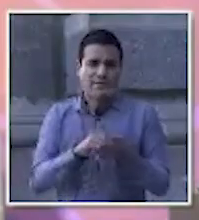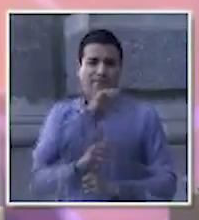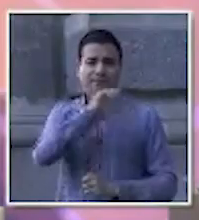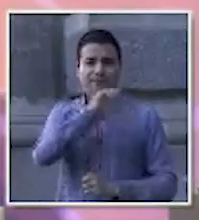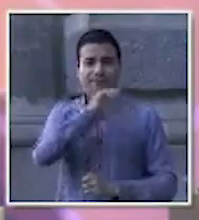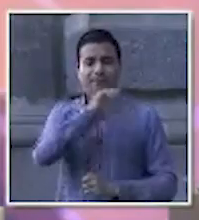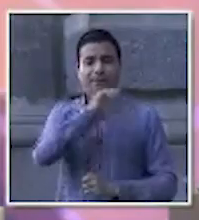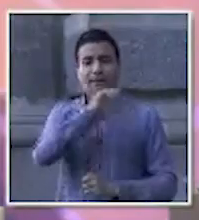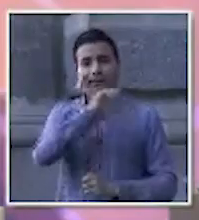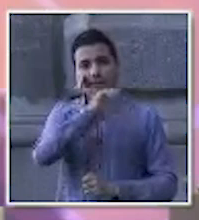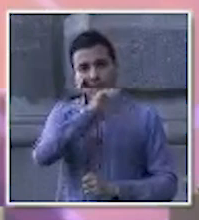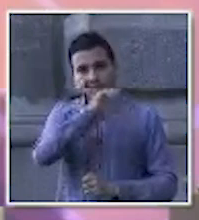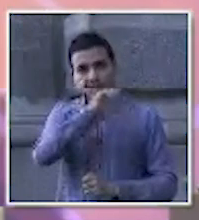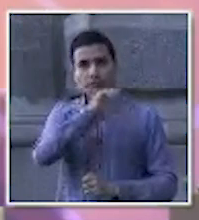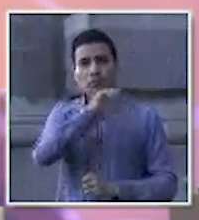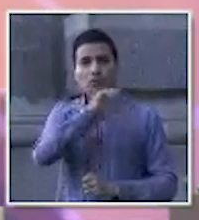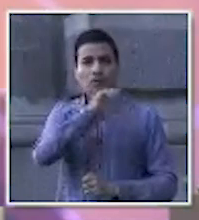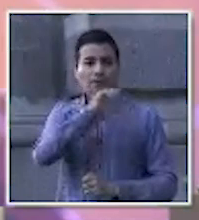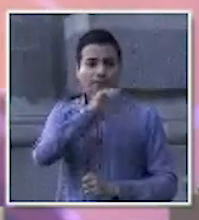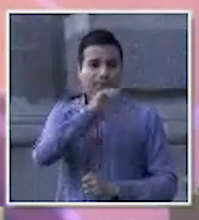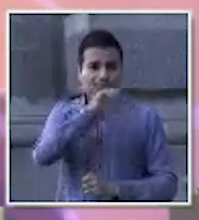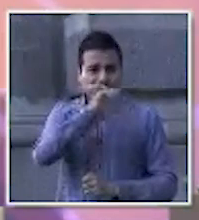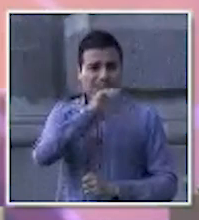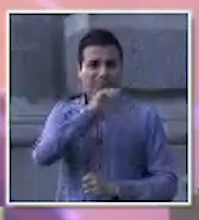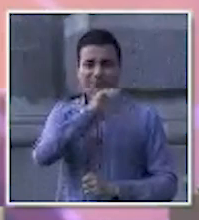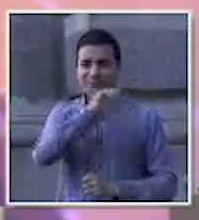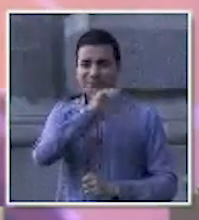sociales están todavía